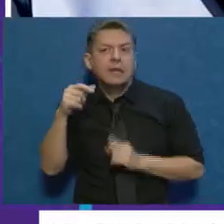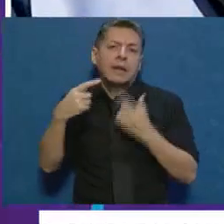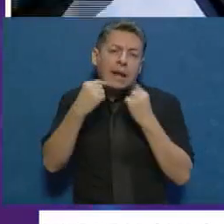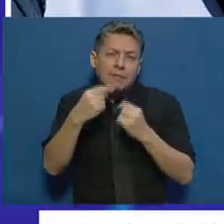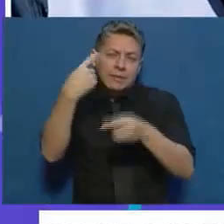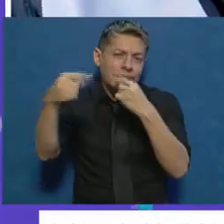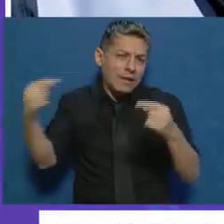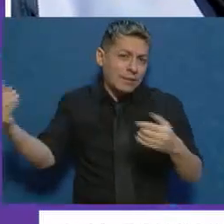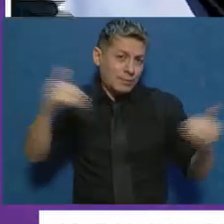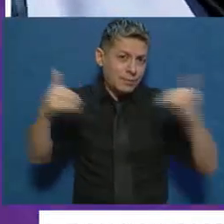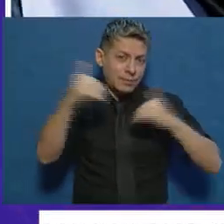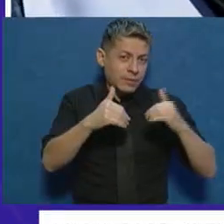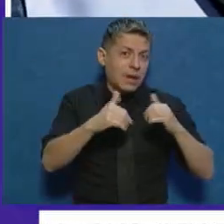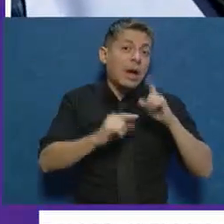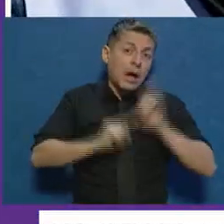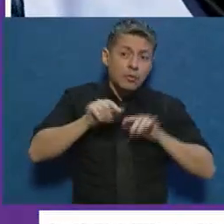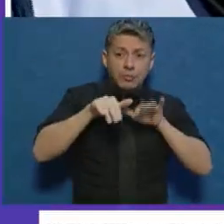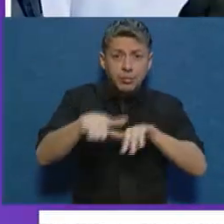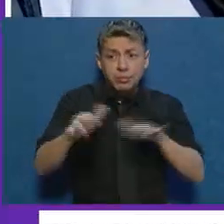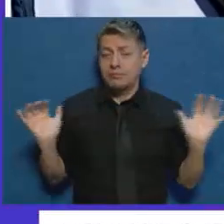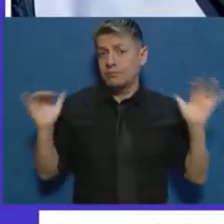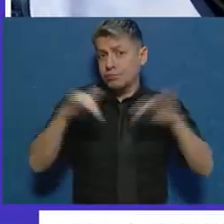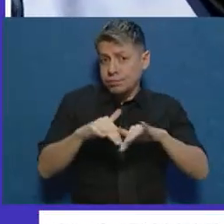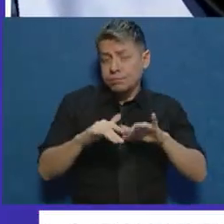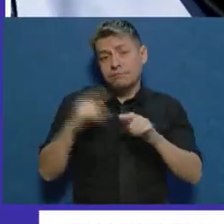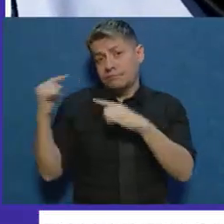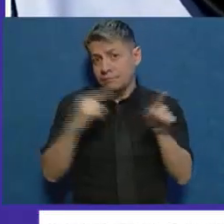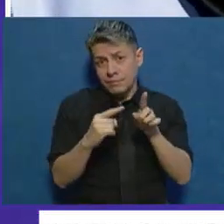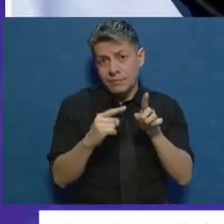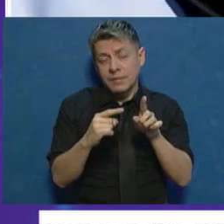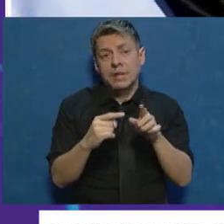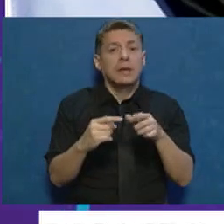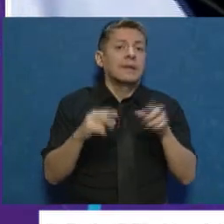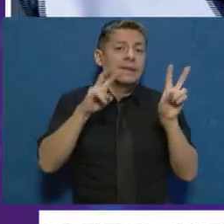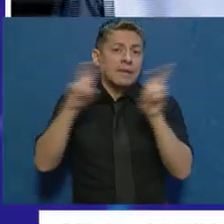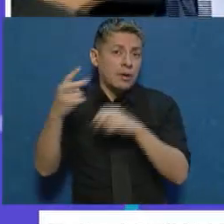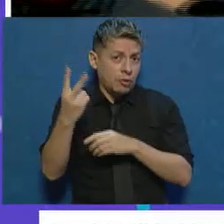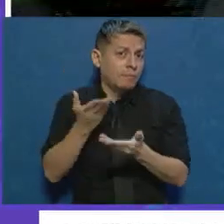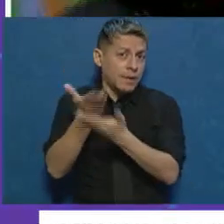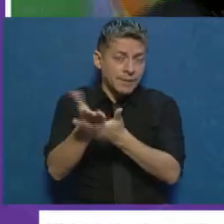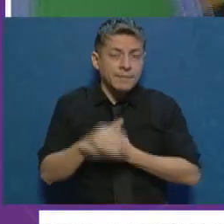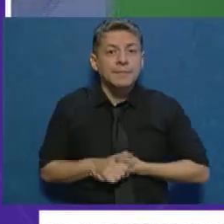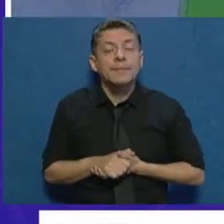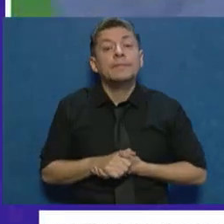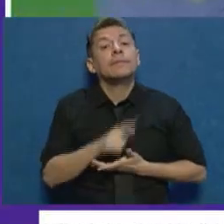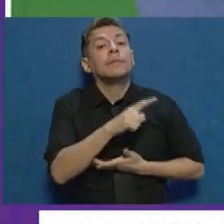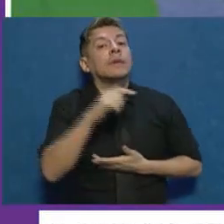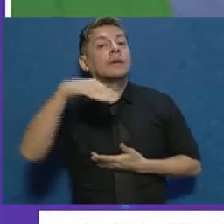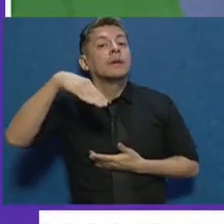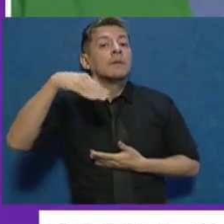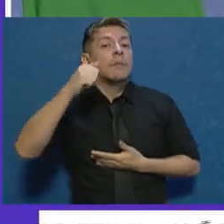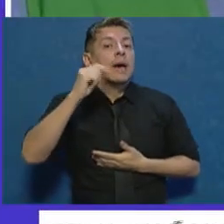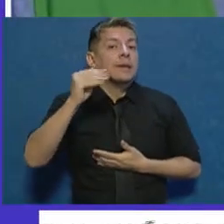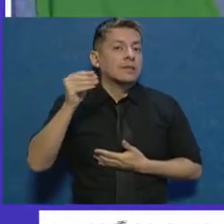movilizándose. Algunos se han movilizado y otros hemos concentrado y hemos venido a plantear estos dos ejes. Bien. Macho, también se